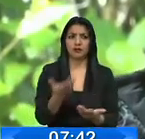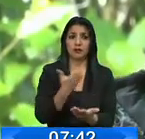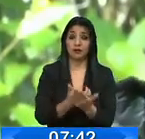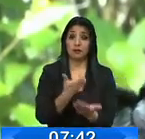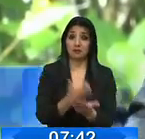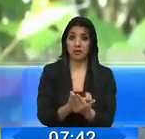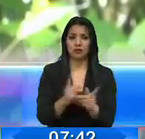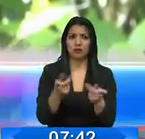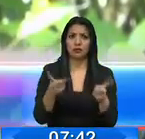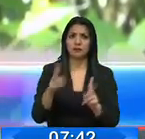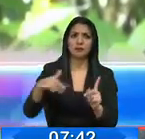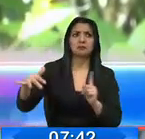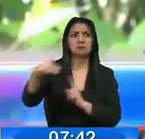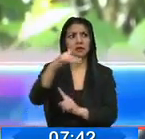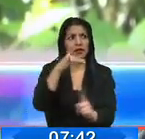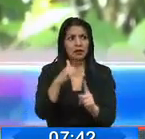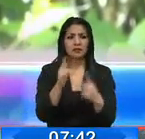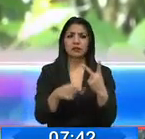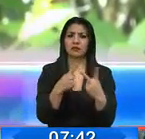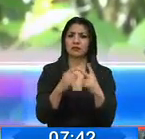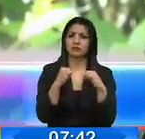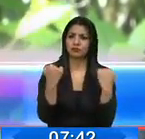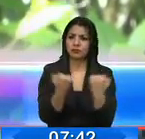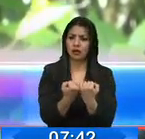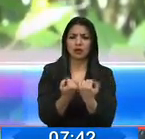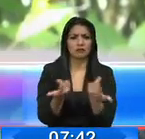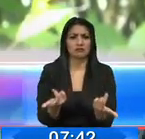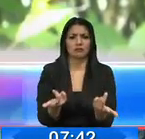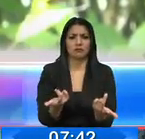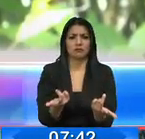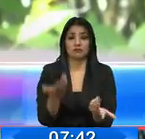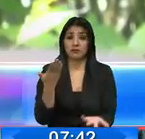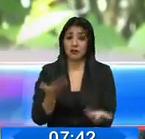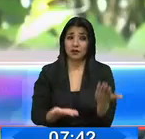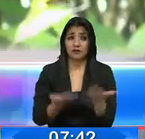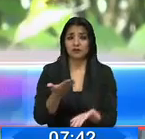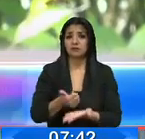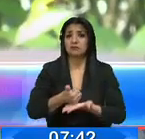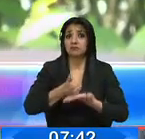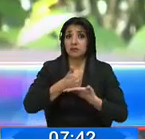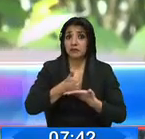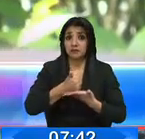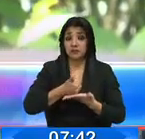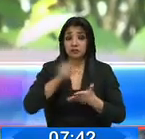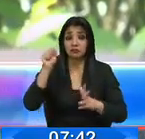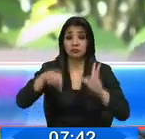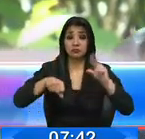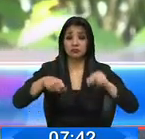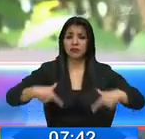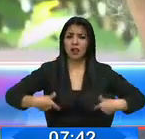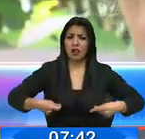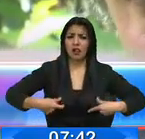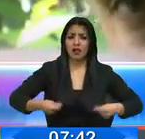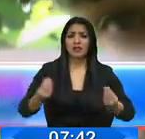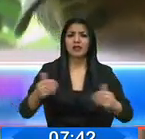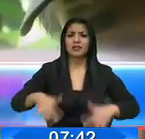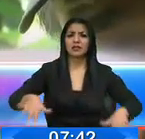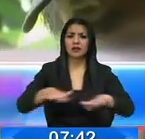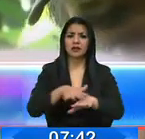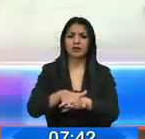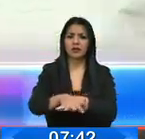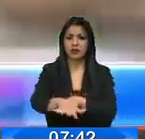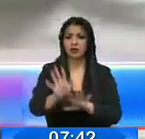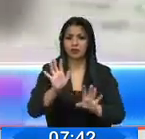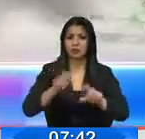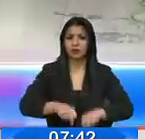económicos, en términos ambientales, en términos sociales, para ver si es que ¿es viable o no es viable gastarse tanta plata en el río